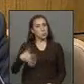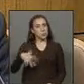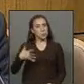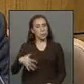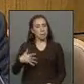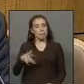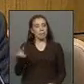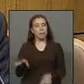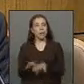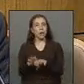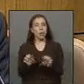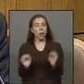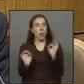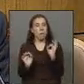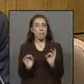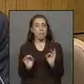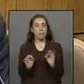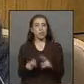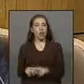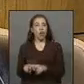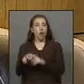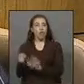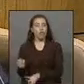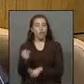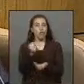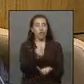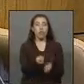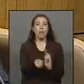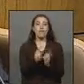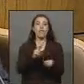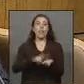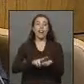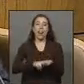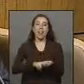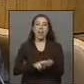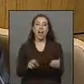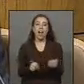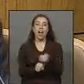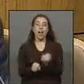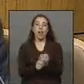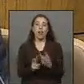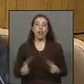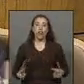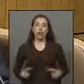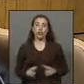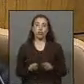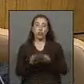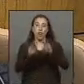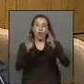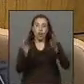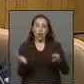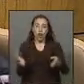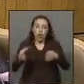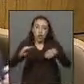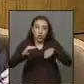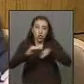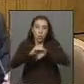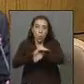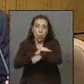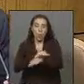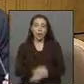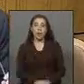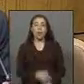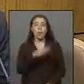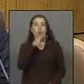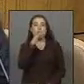en comprometer los recursos para concretar la construcción del túnel. Tal como muy bien lo dijeron